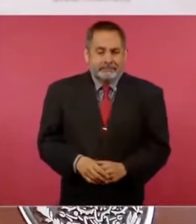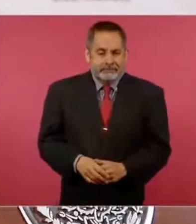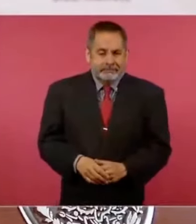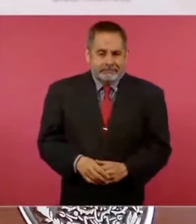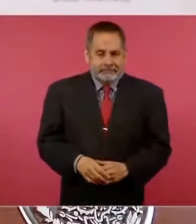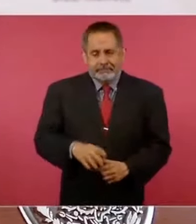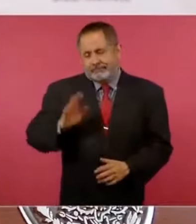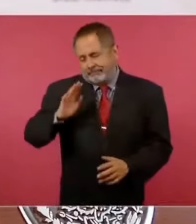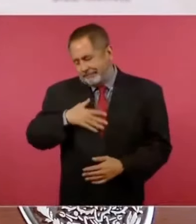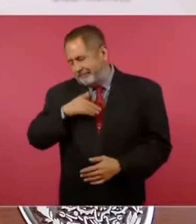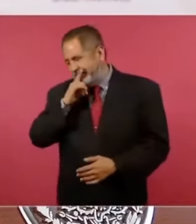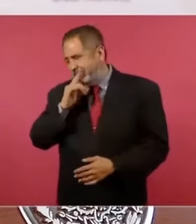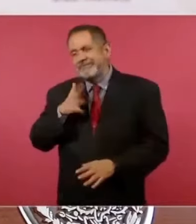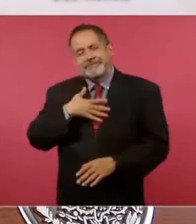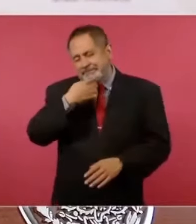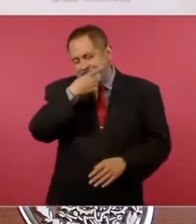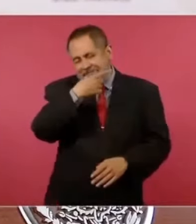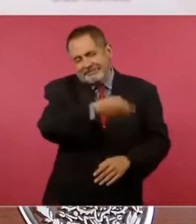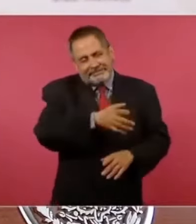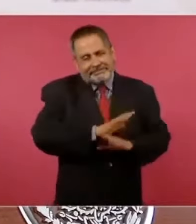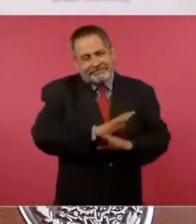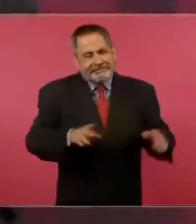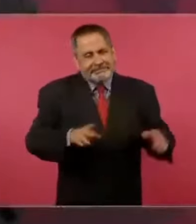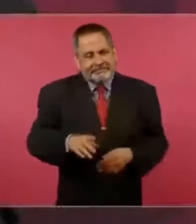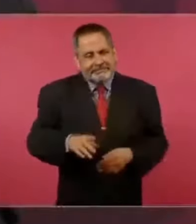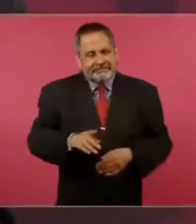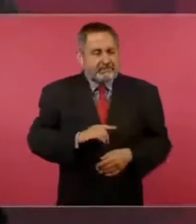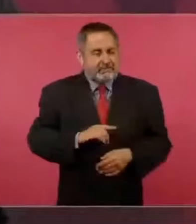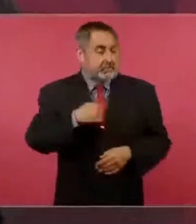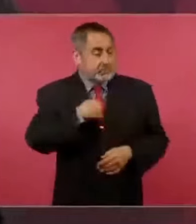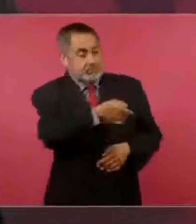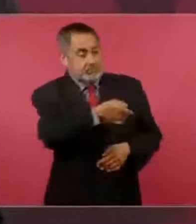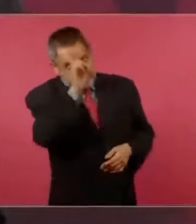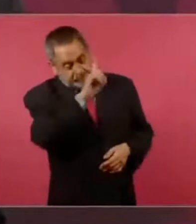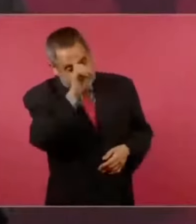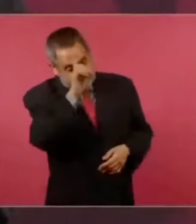ya dije que no debo andar dando consejos,